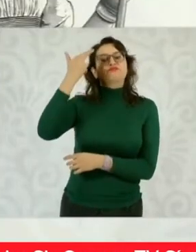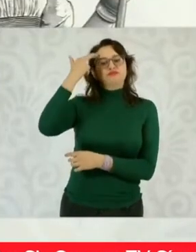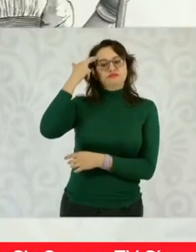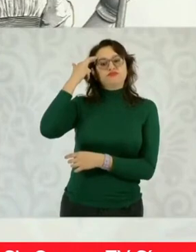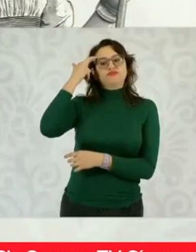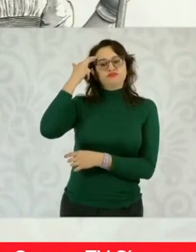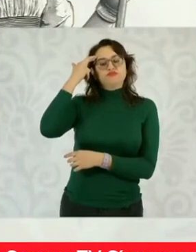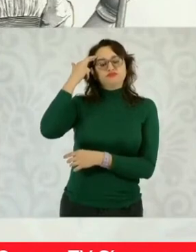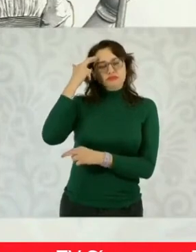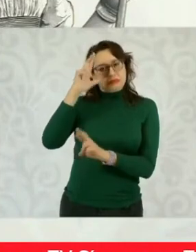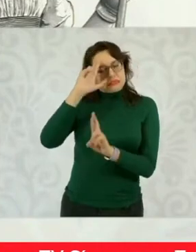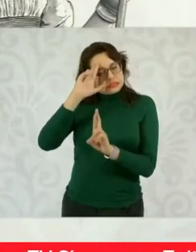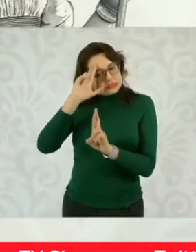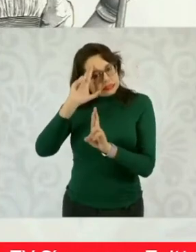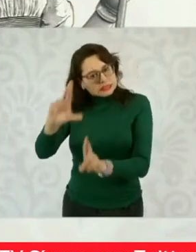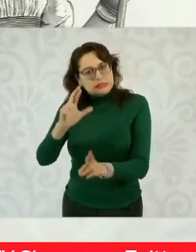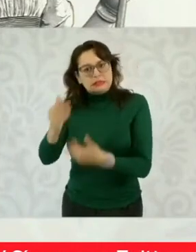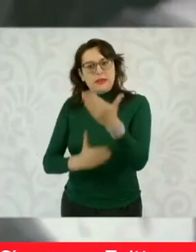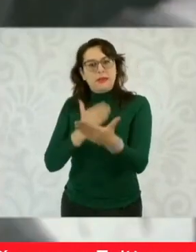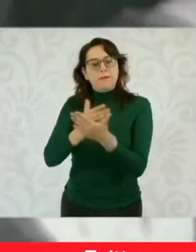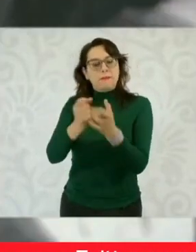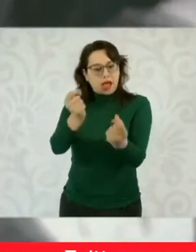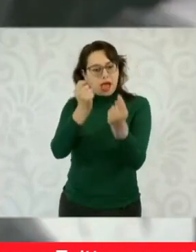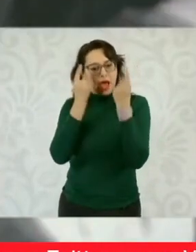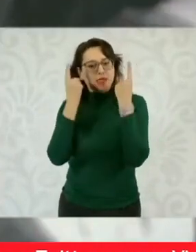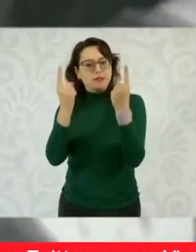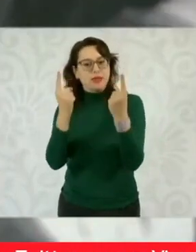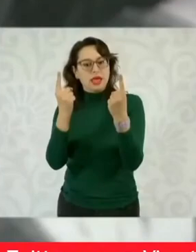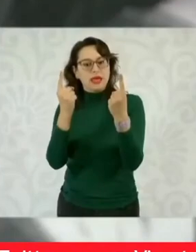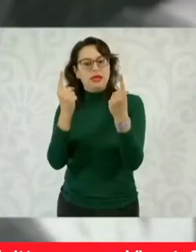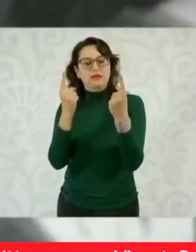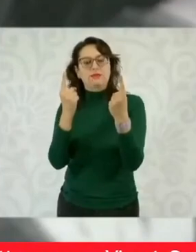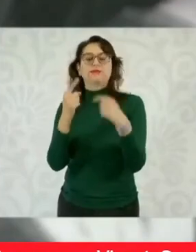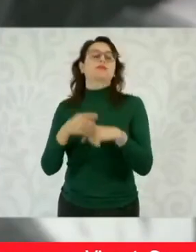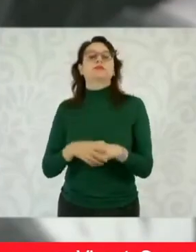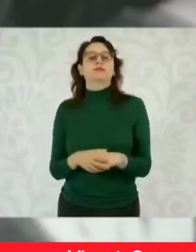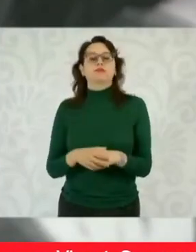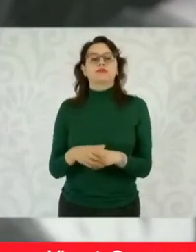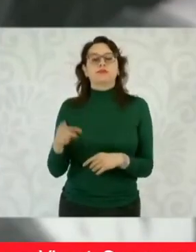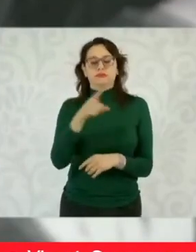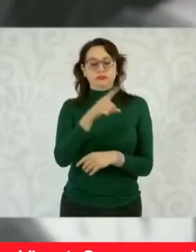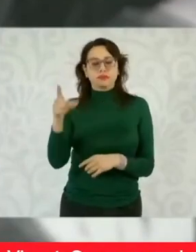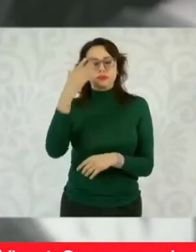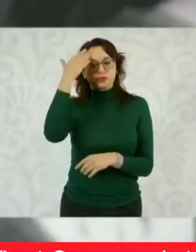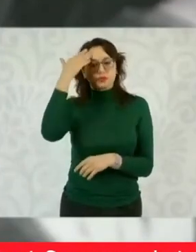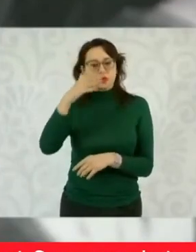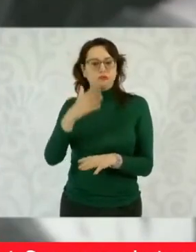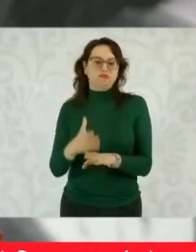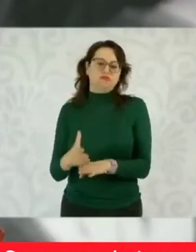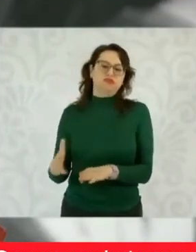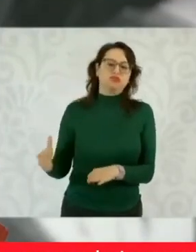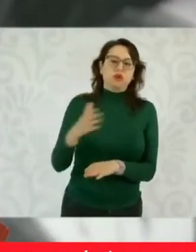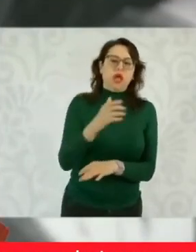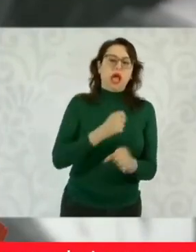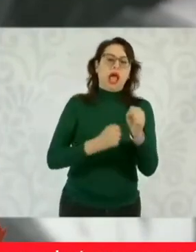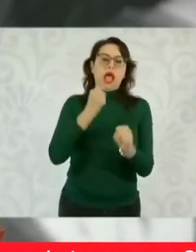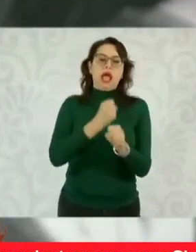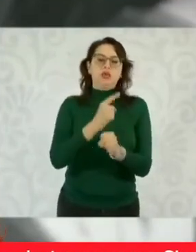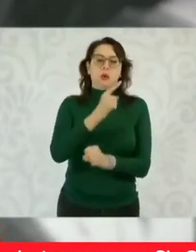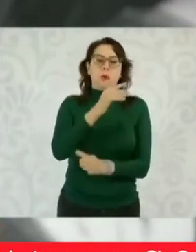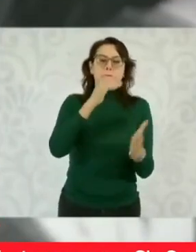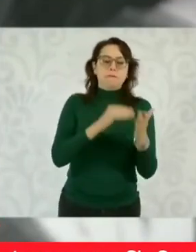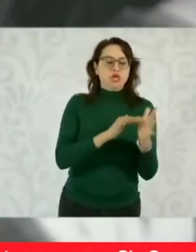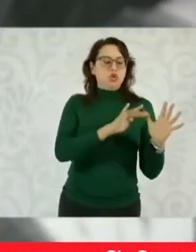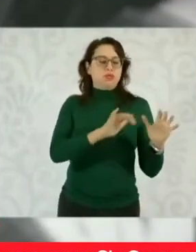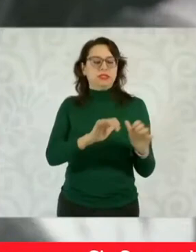con este respeto y con esta admiración que nos merece. Como ustedes saben, en las décadas de